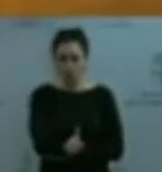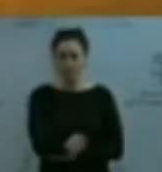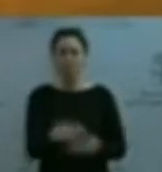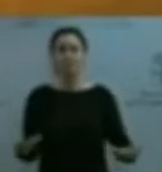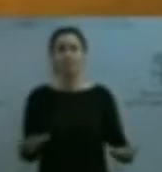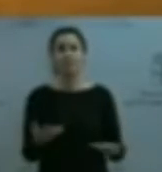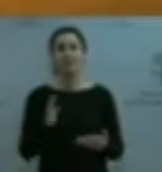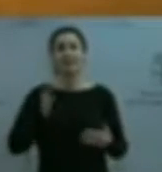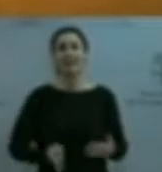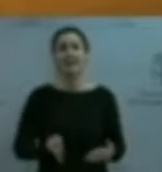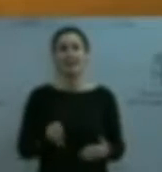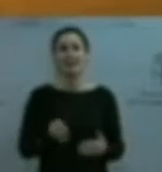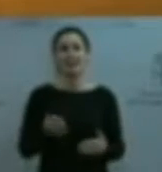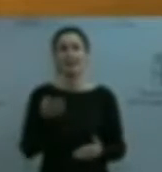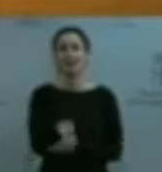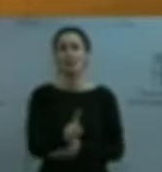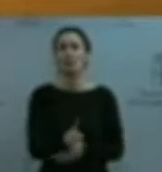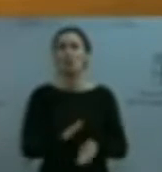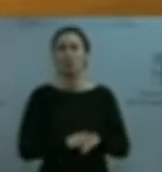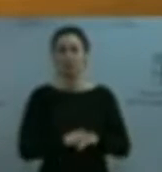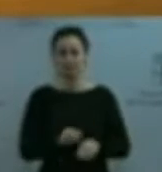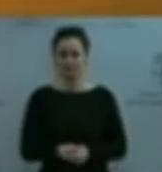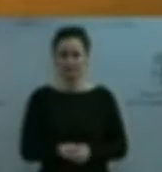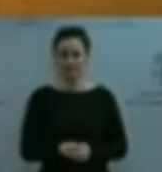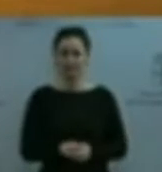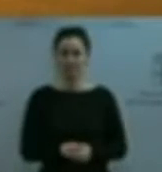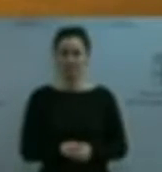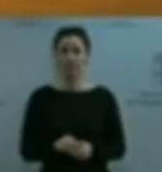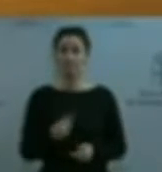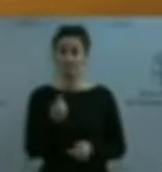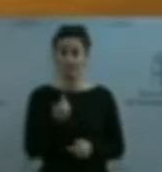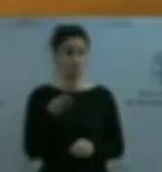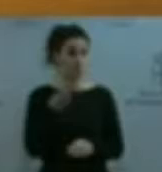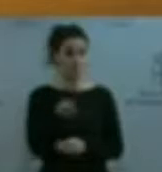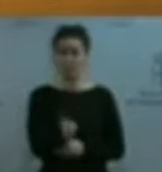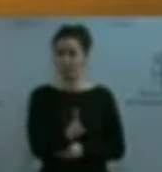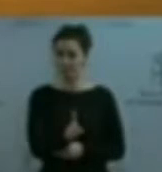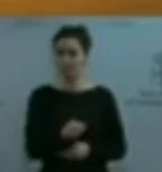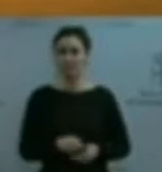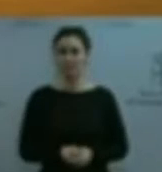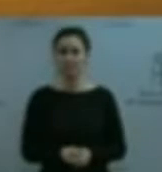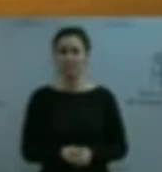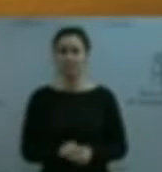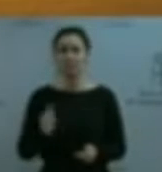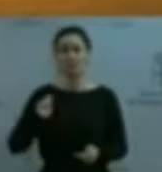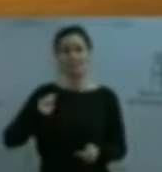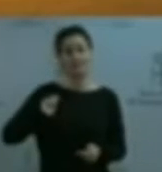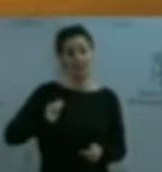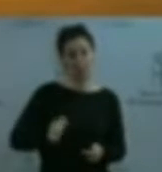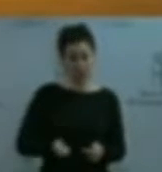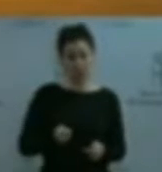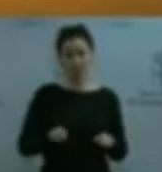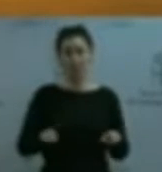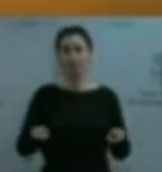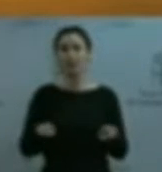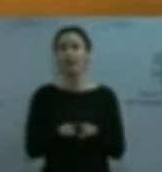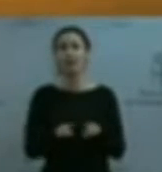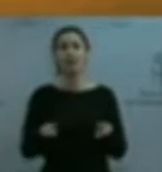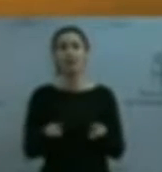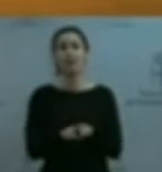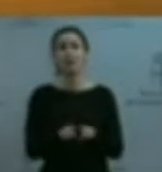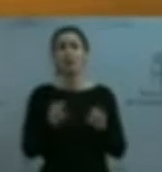en esa primera instancia en la que no nos personamos, la sentencia absolvió del pago al Ayuntamiento de Gijón y a la Autoridad Portuaria de